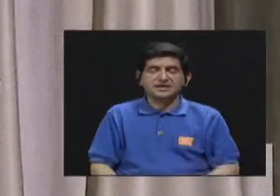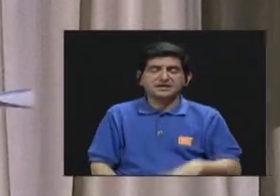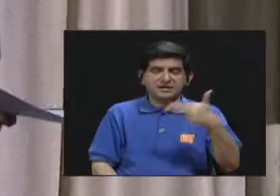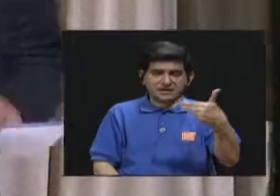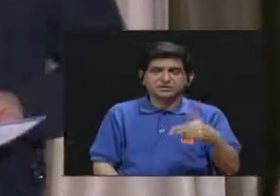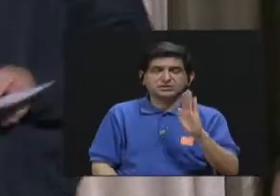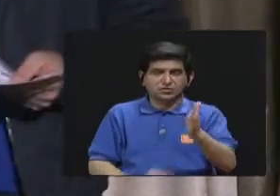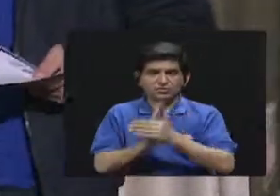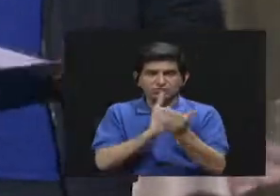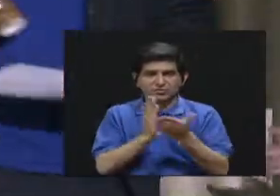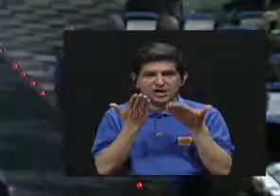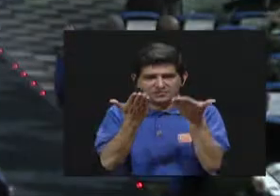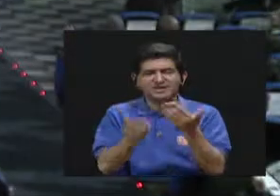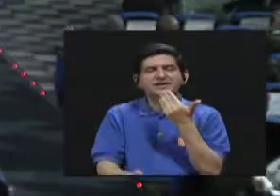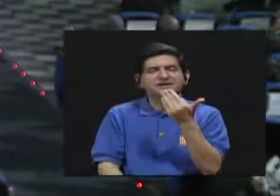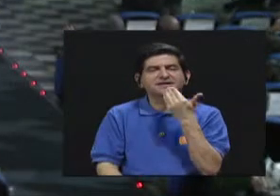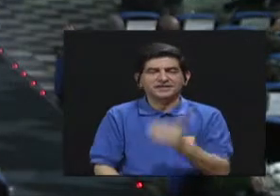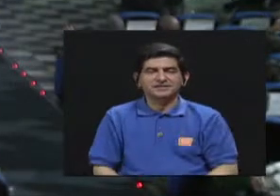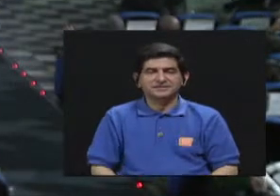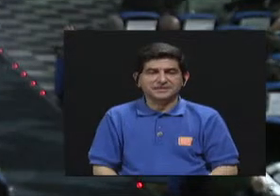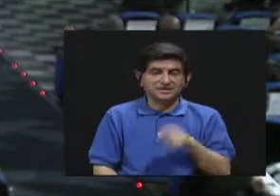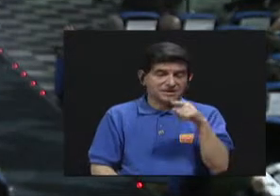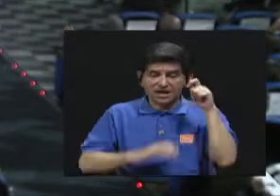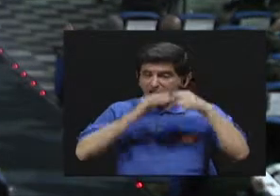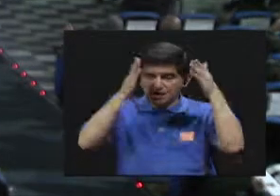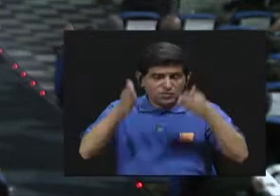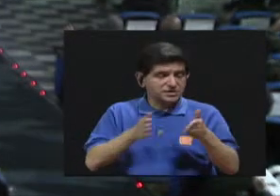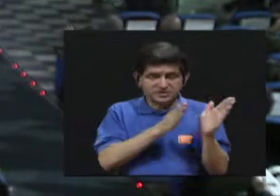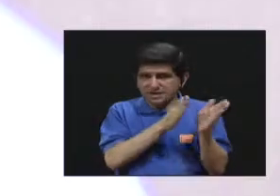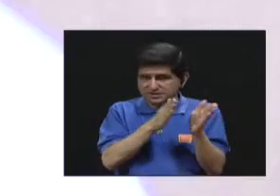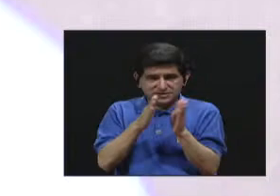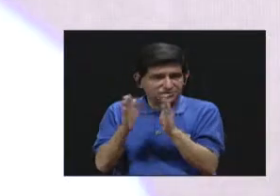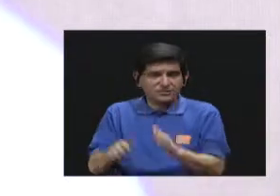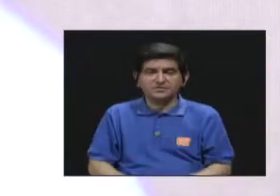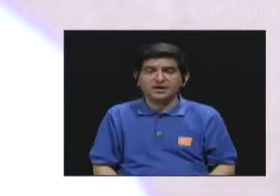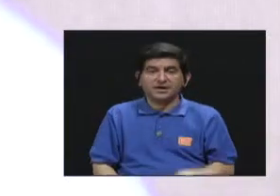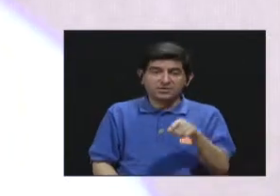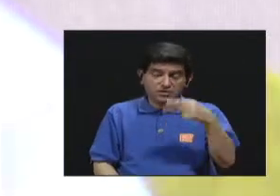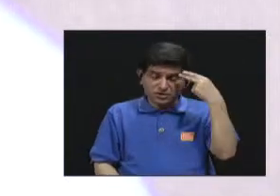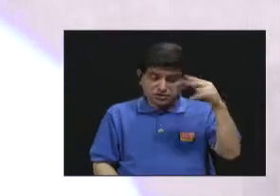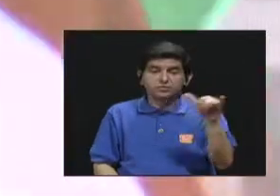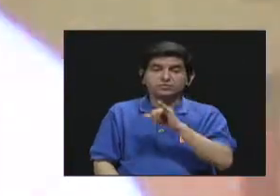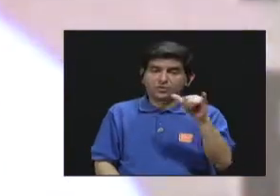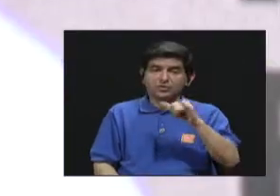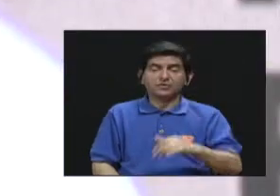gracias. Xavier no es cineasta de formación, así que es todo un mérito también.